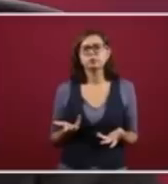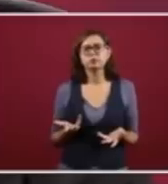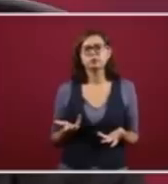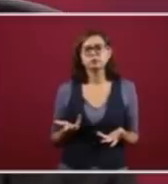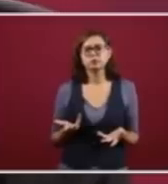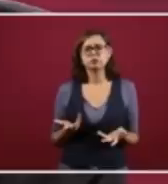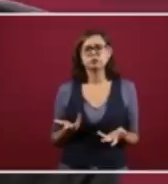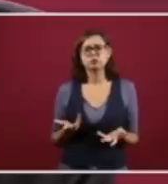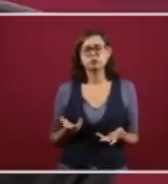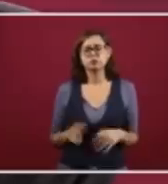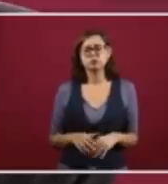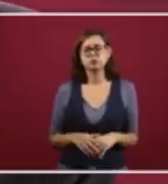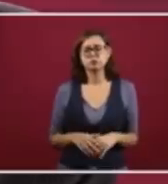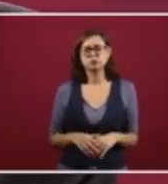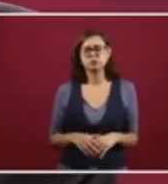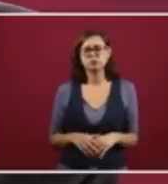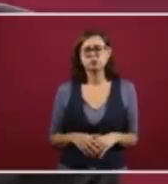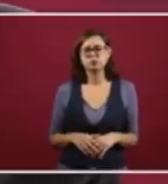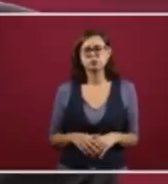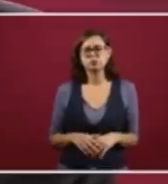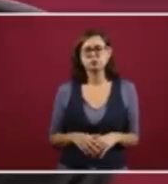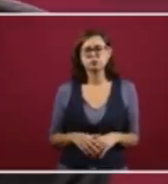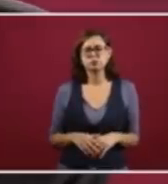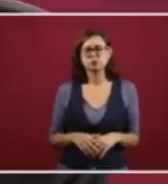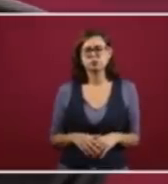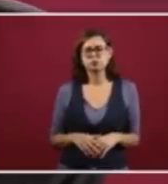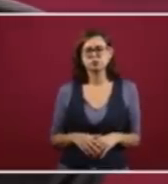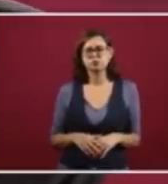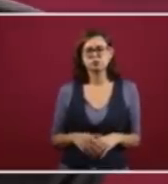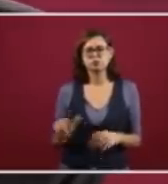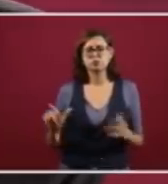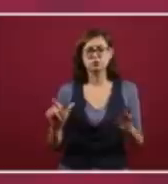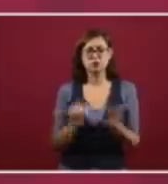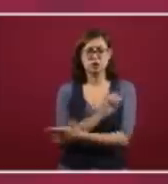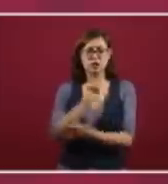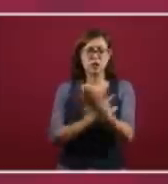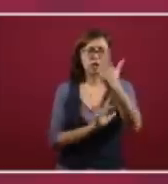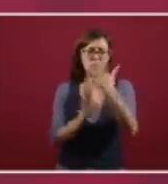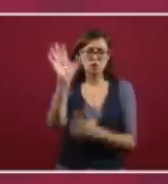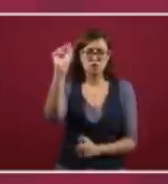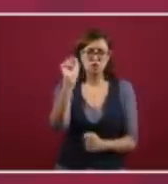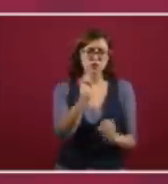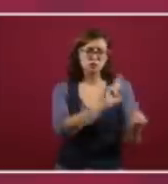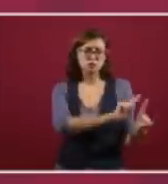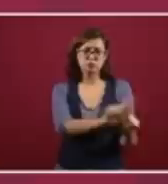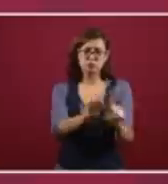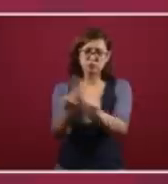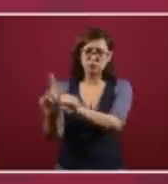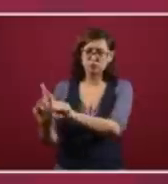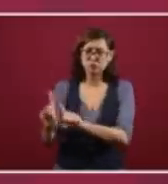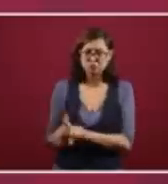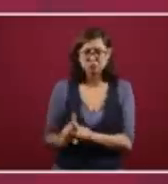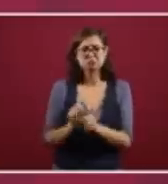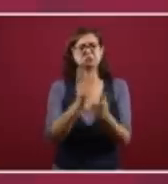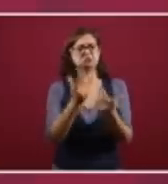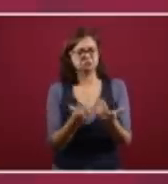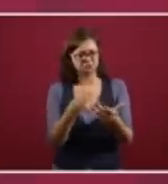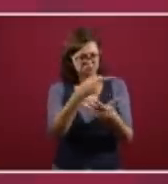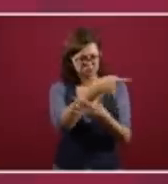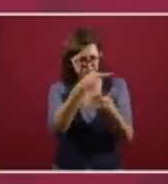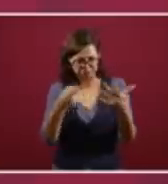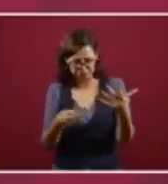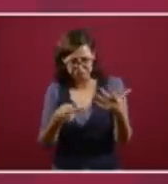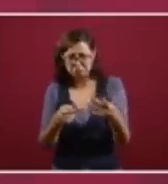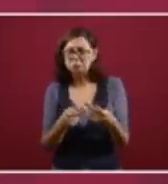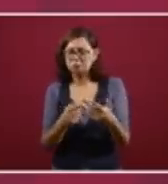lo que está establecido en la Constitución, en las leyes, garantizando los derechos de todos